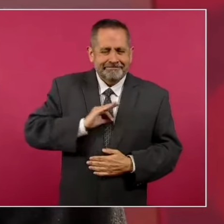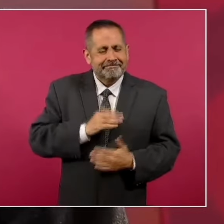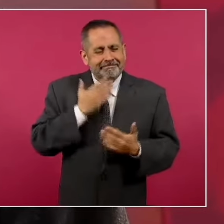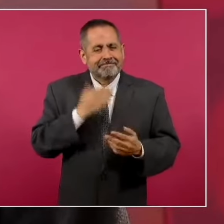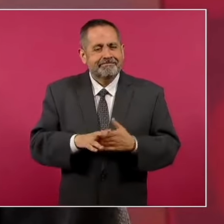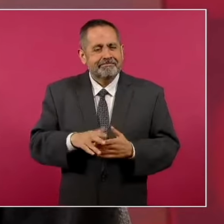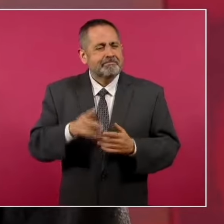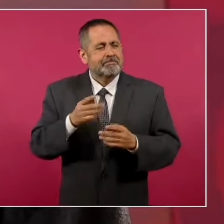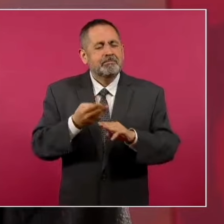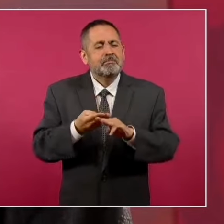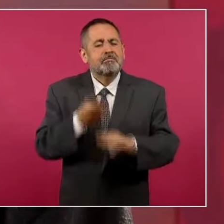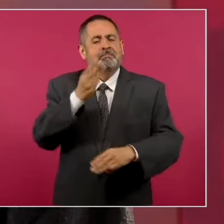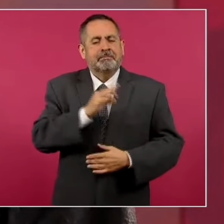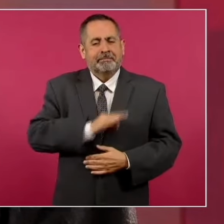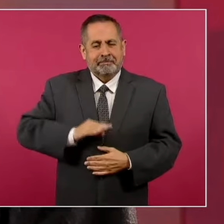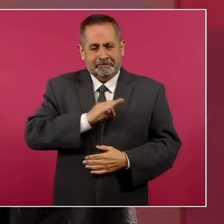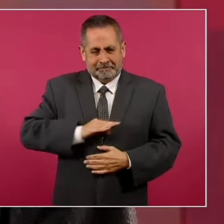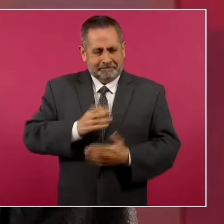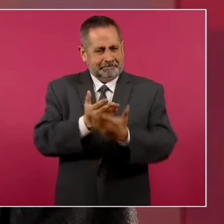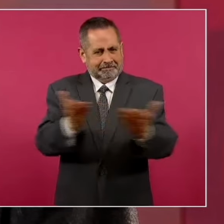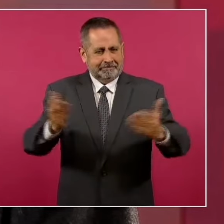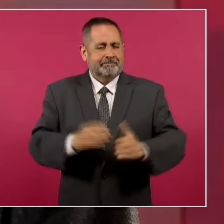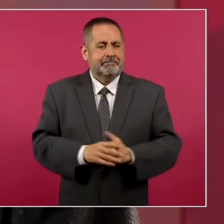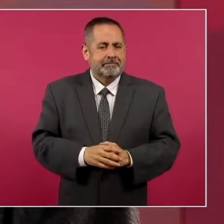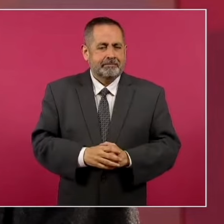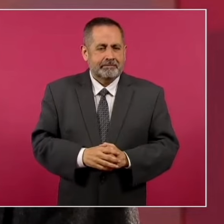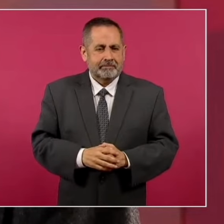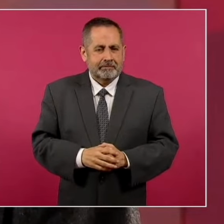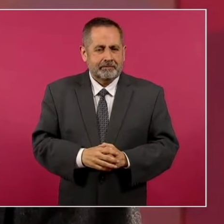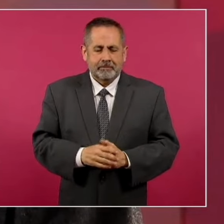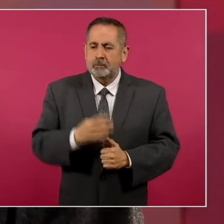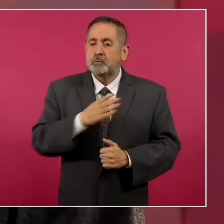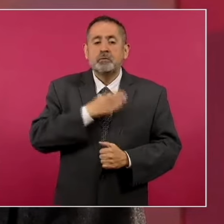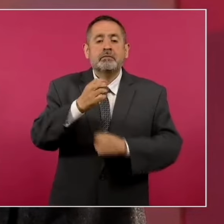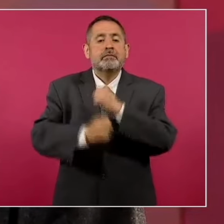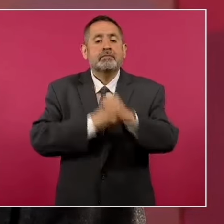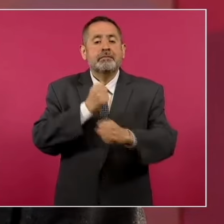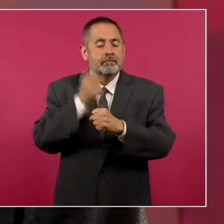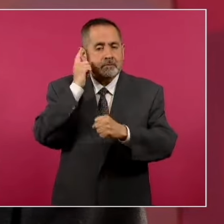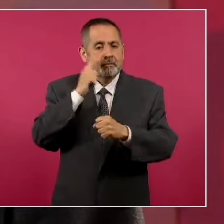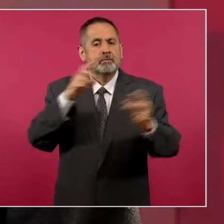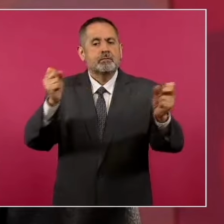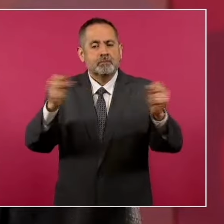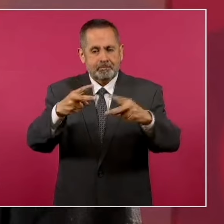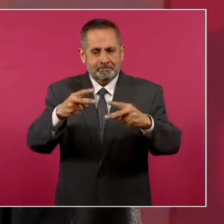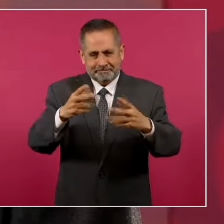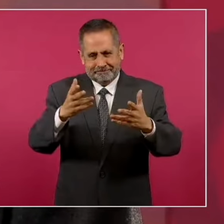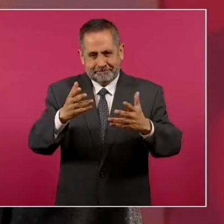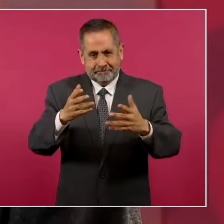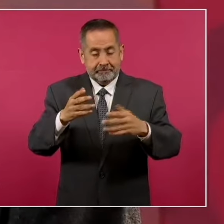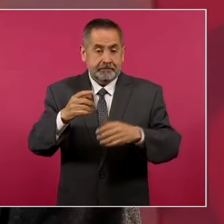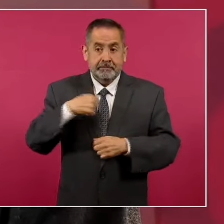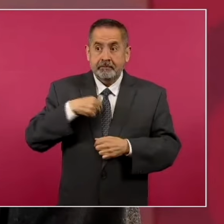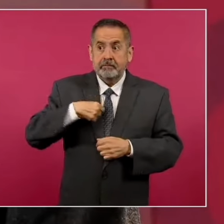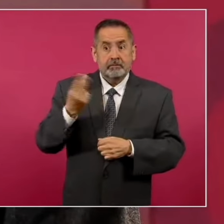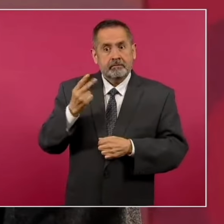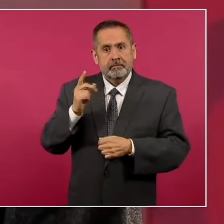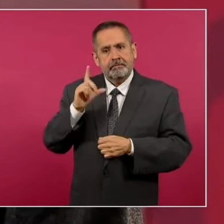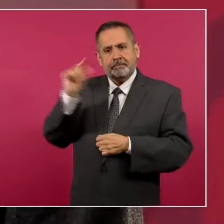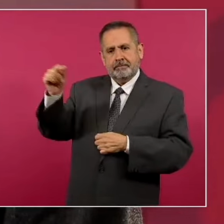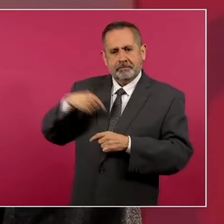que seamos muy felices y muy buen año. Y nos vemos porque yo tengo que irme.